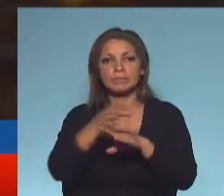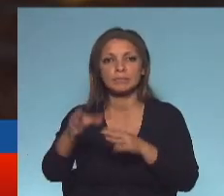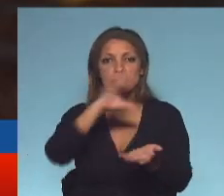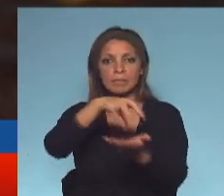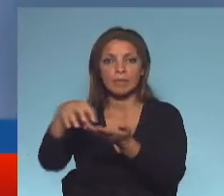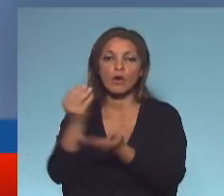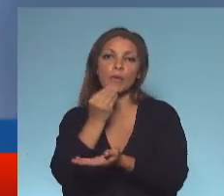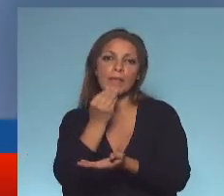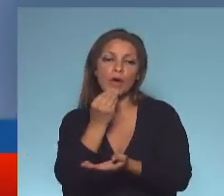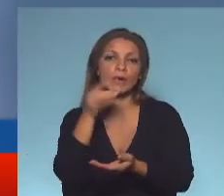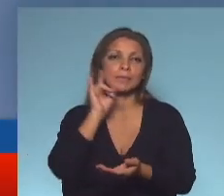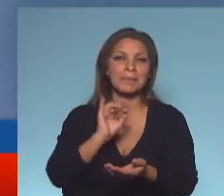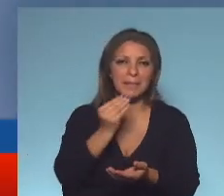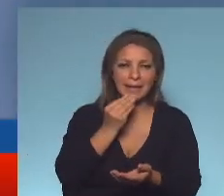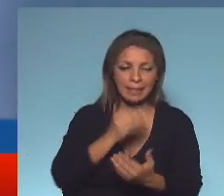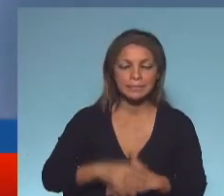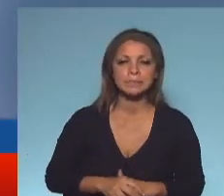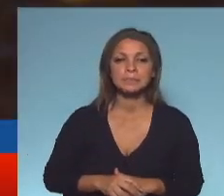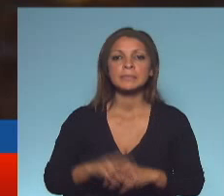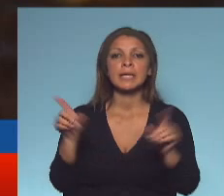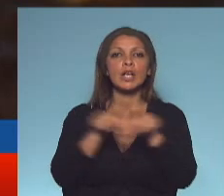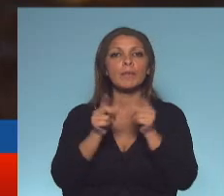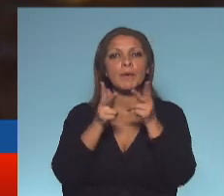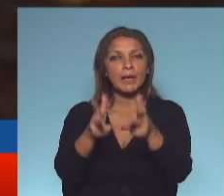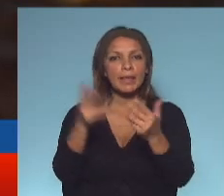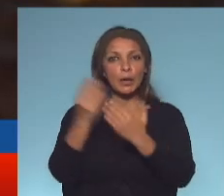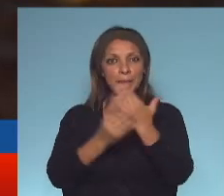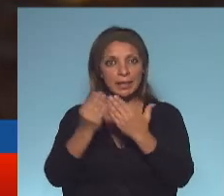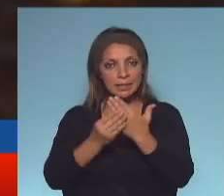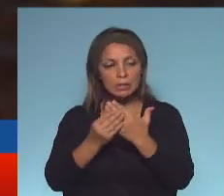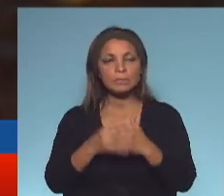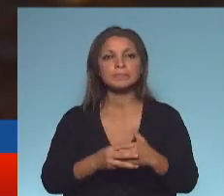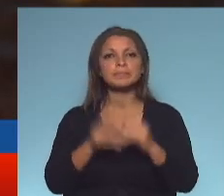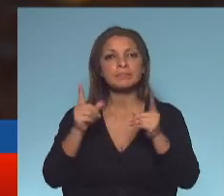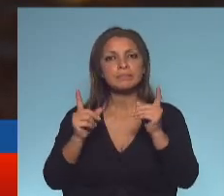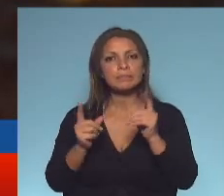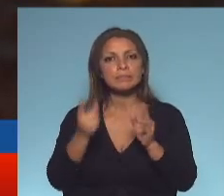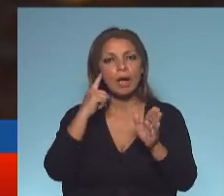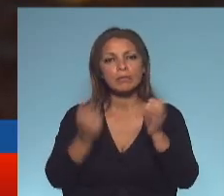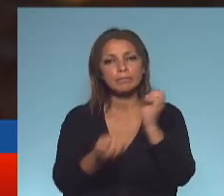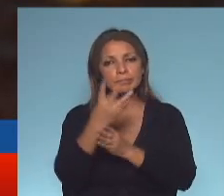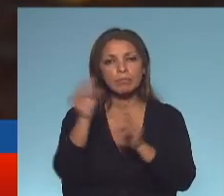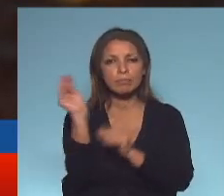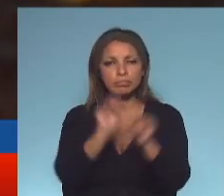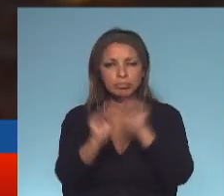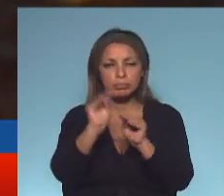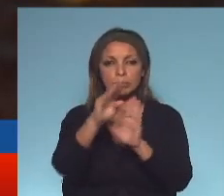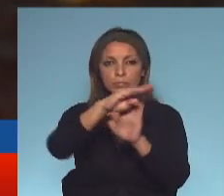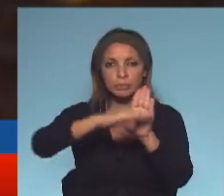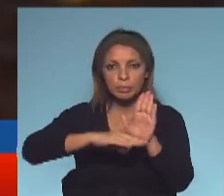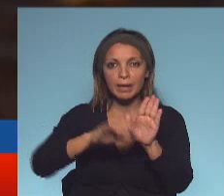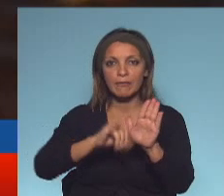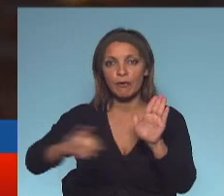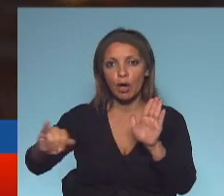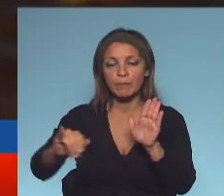merenderos. También, como hizo referencia el ministro, generamos evidencia para informar las políticas públicas. A